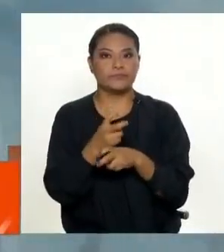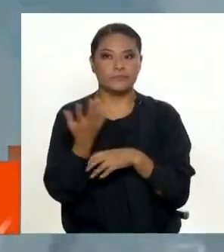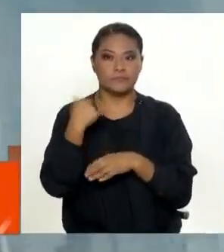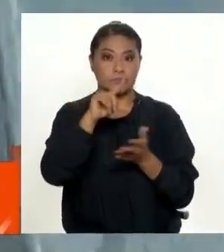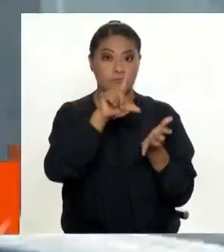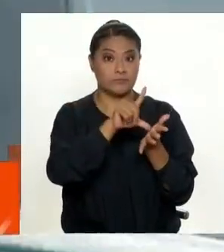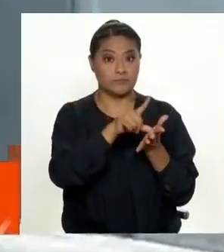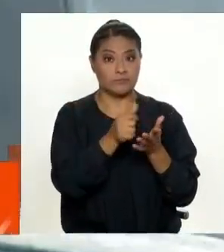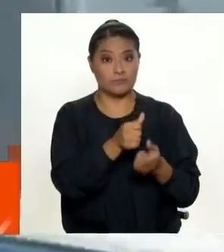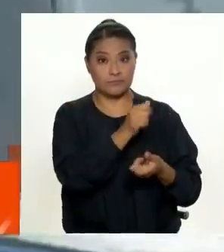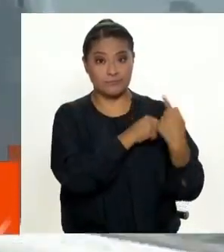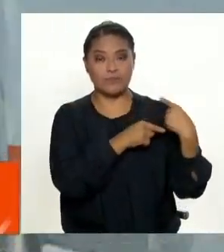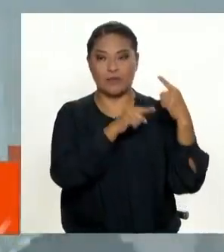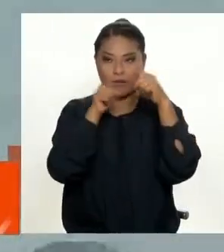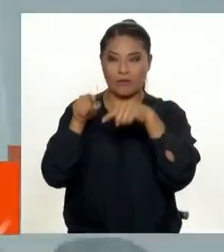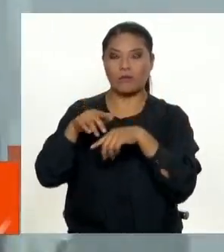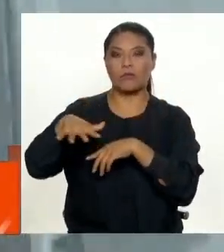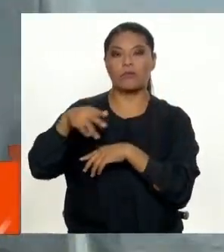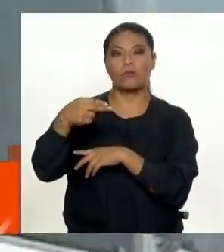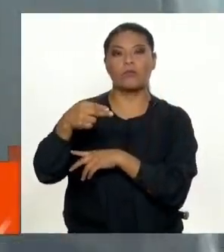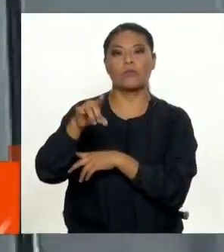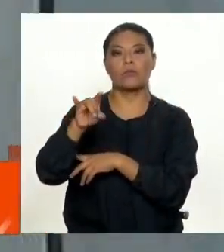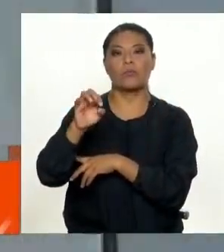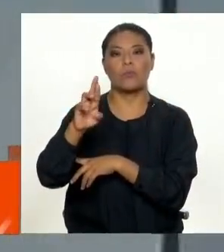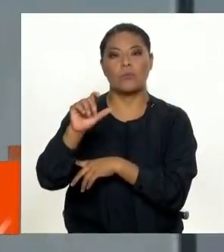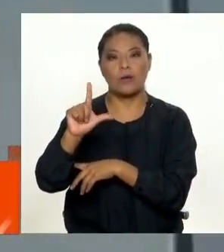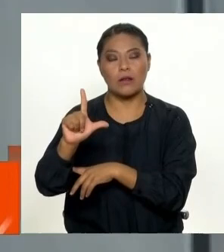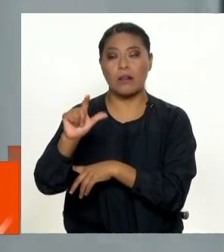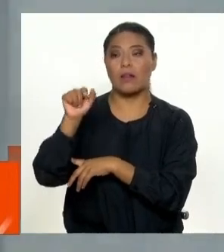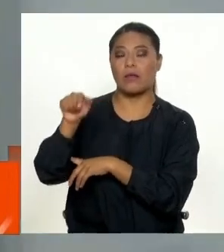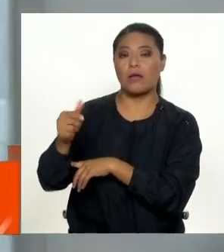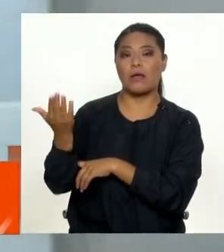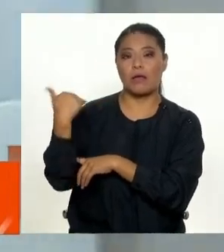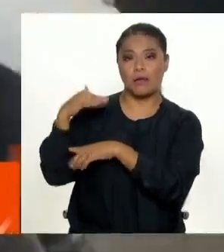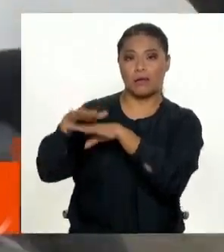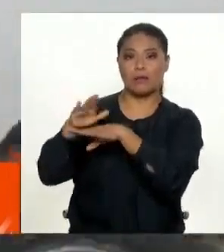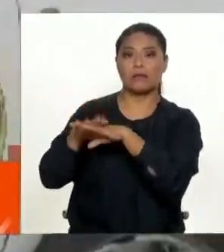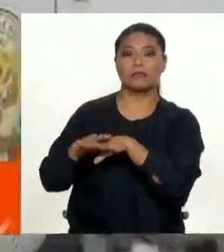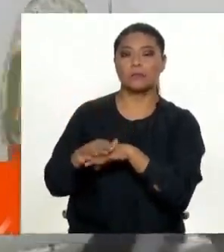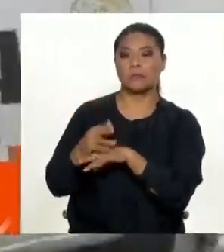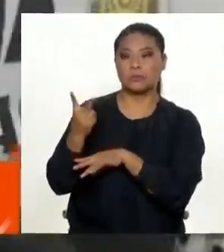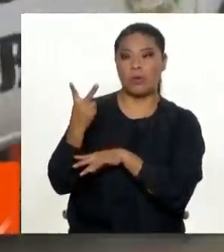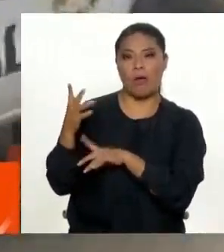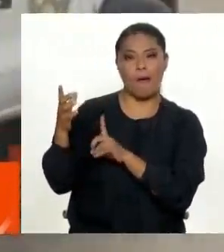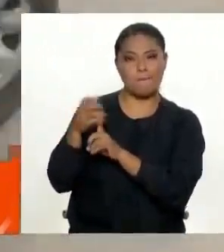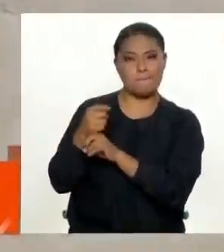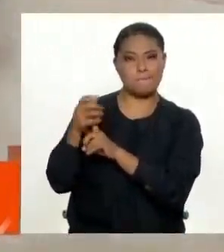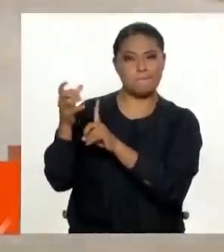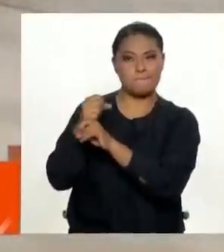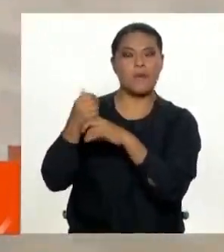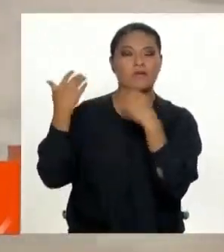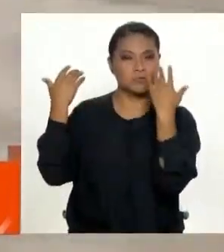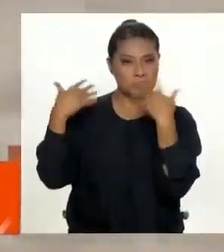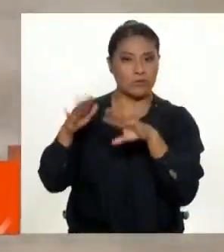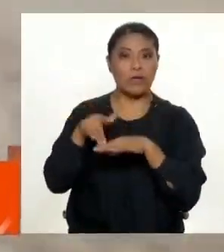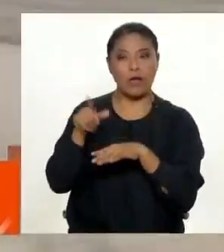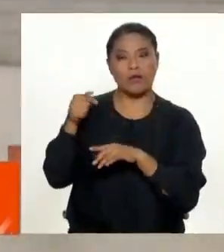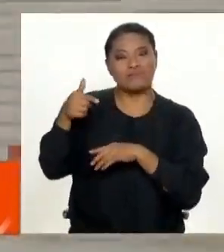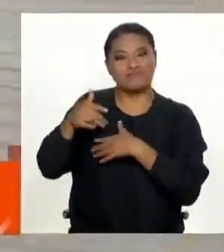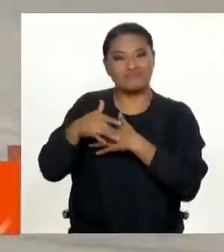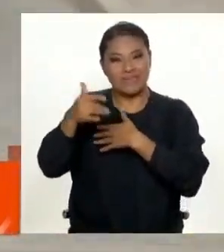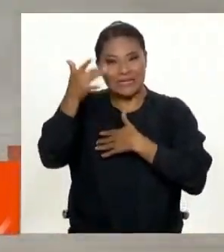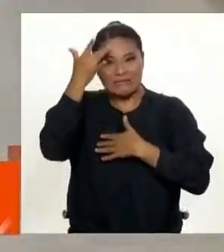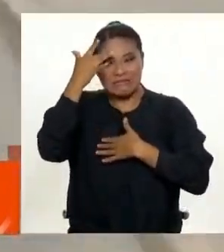ahora es en Huaral. La policía ha abatido entonces a dos delincuentes, pero también han quedado heridos policías. Muy bien, luego de